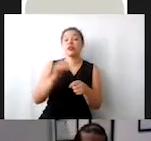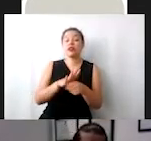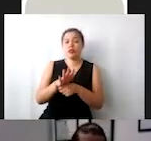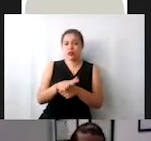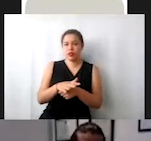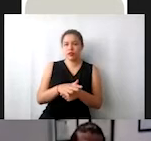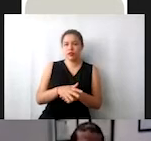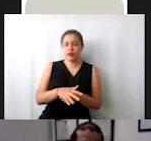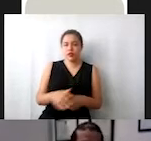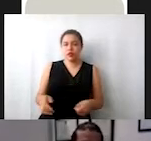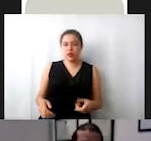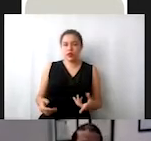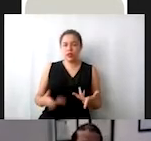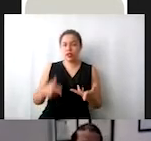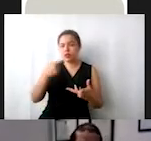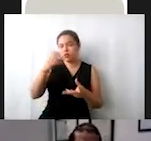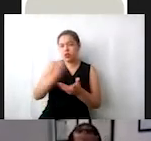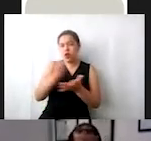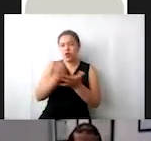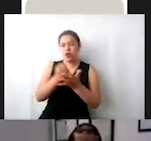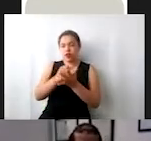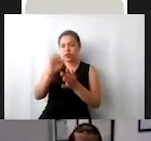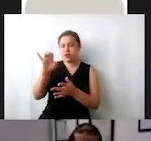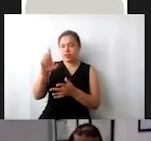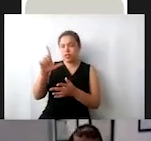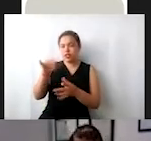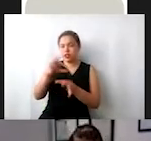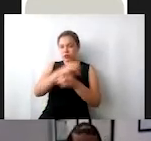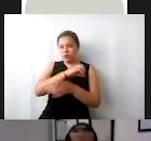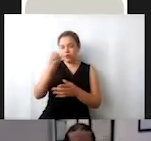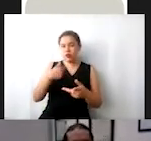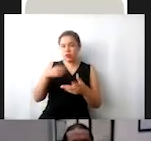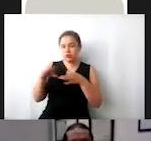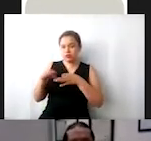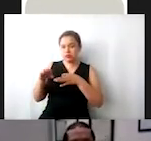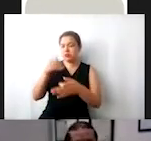acreditar estar al corriente de las obligaciones fiscales y de seguridad social.